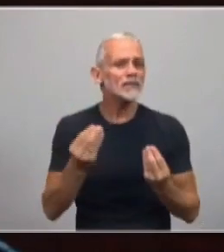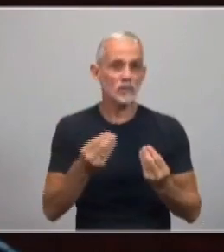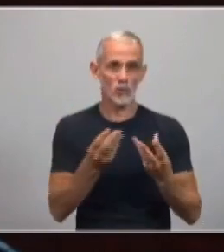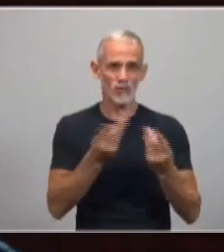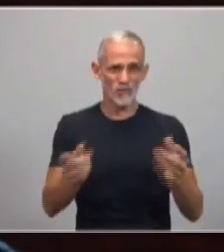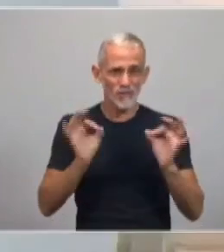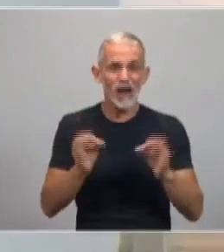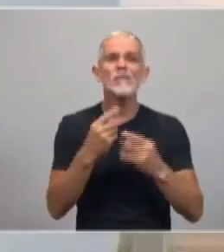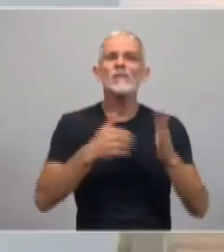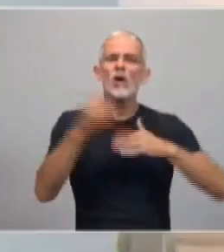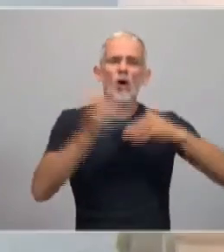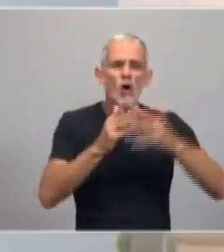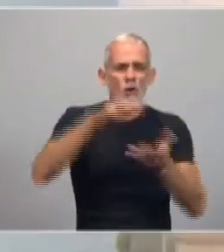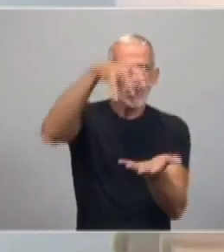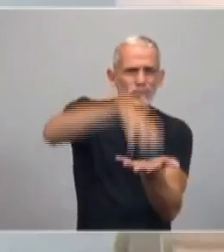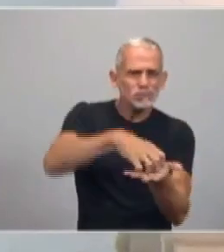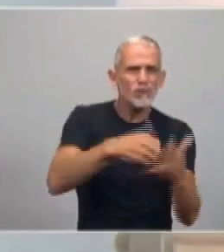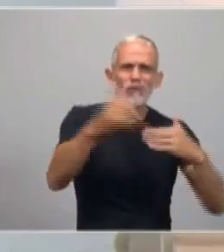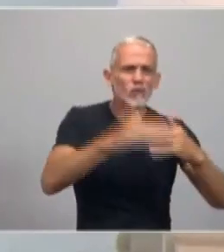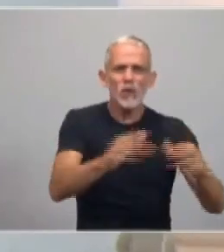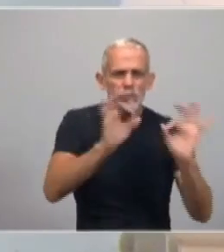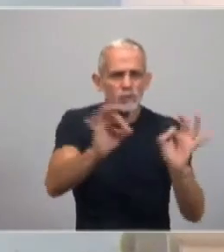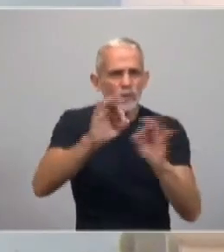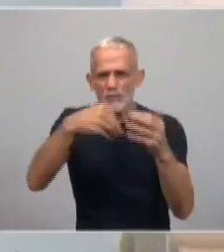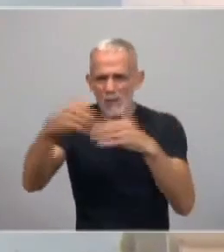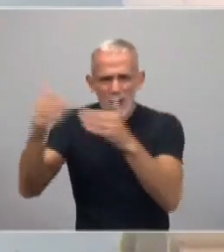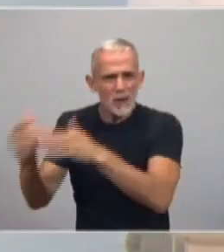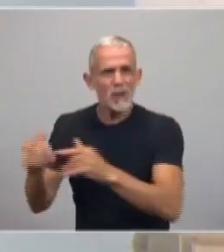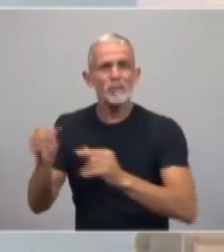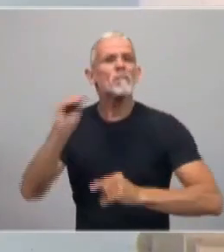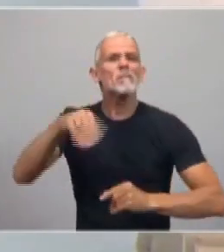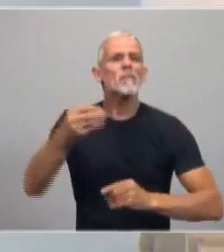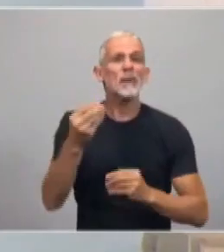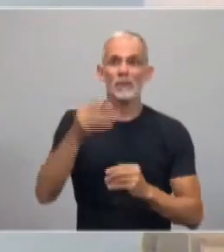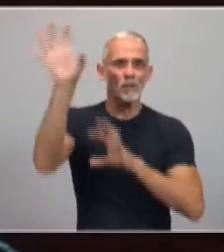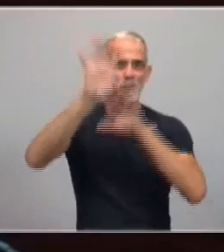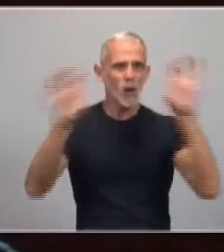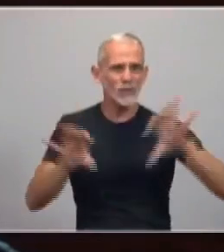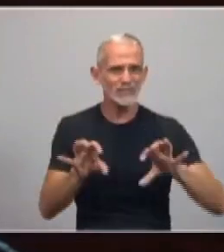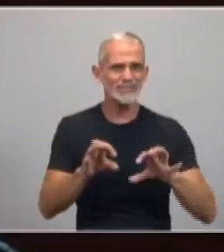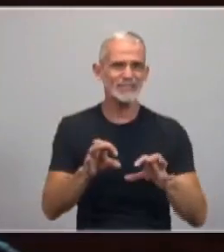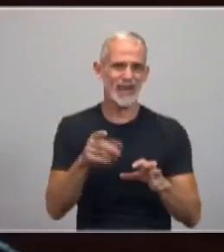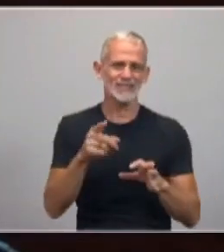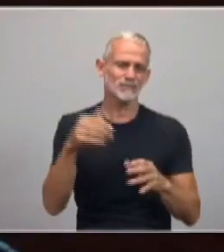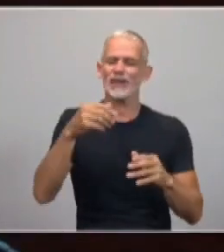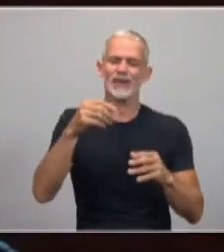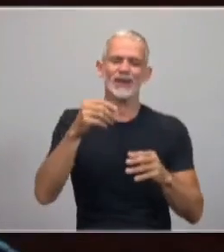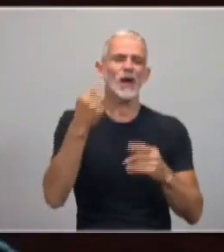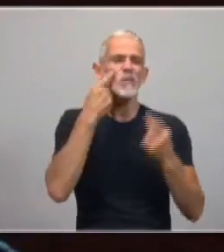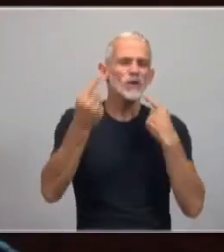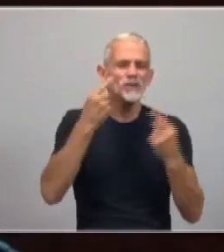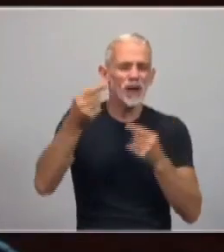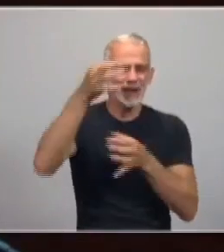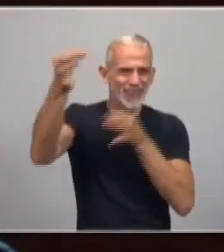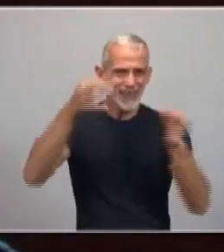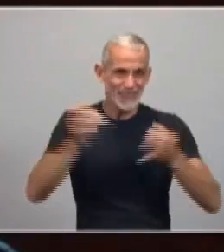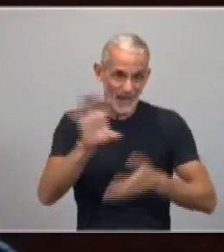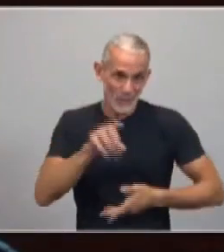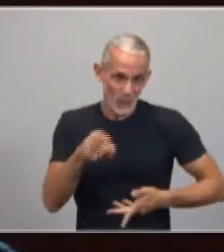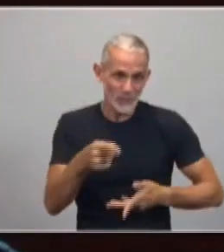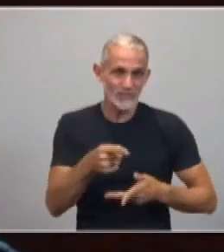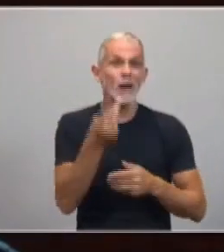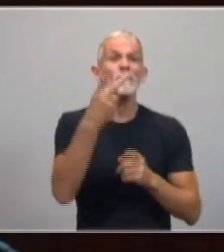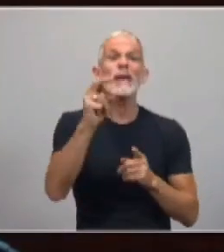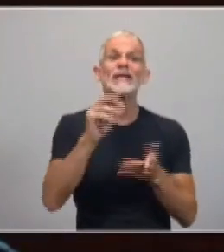concluir las obras en ejecución para poder sumar en el interior de la provincia 20 nuevos centros